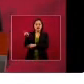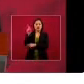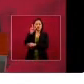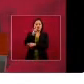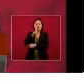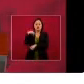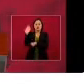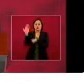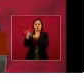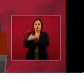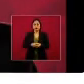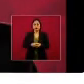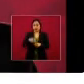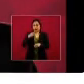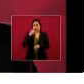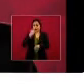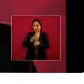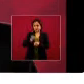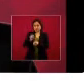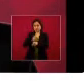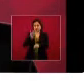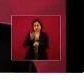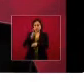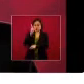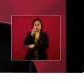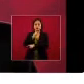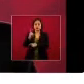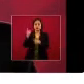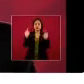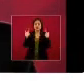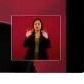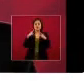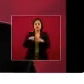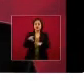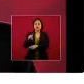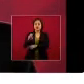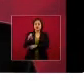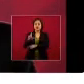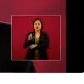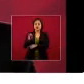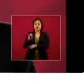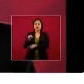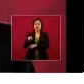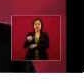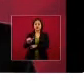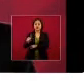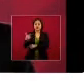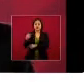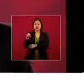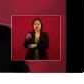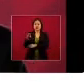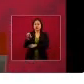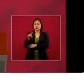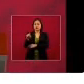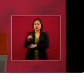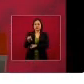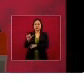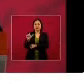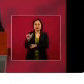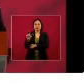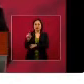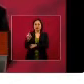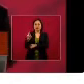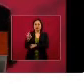tengamos muchas dudas no importa quién sea compás hay que conocer y saber por dónde se está situando